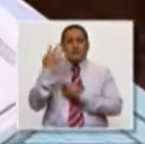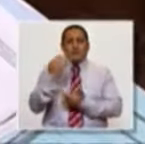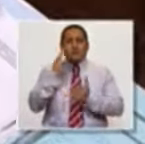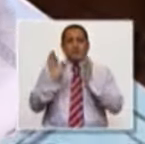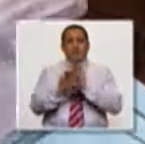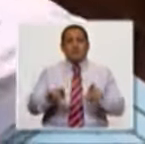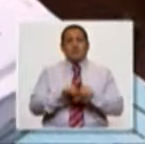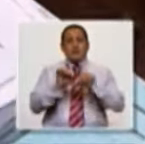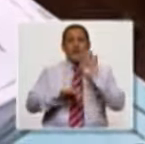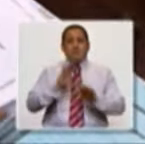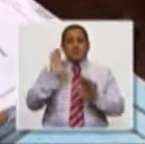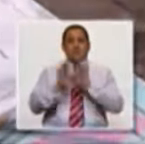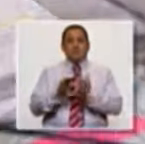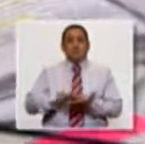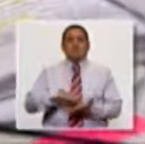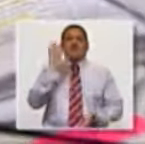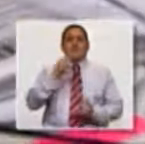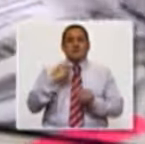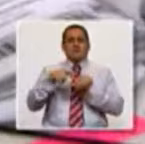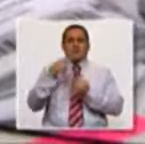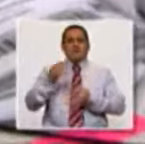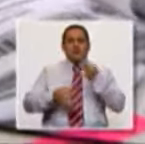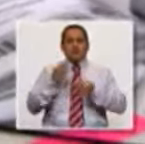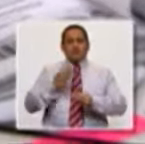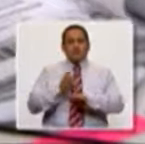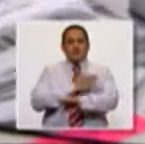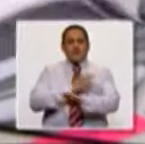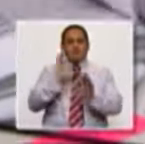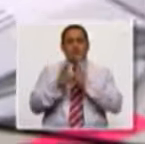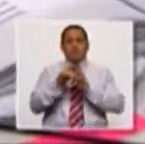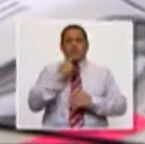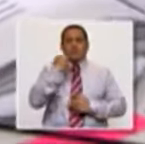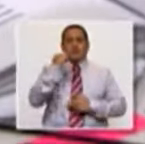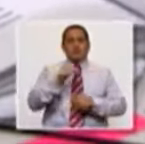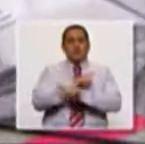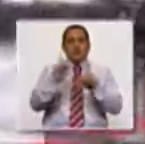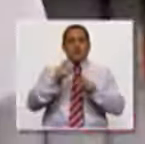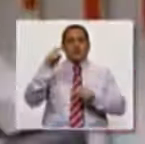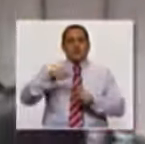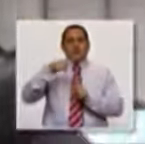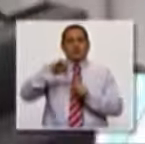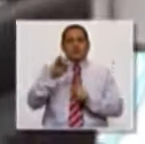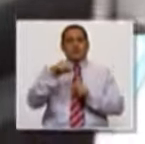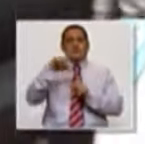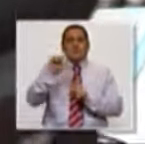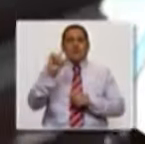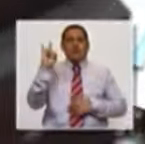terminan esperando en ocasiones más que otros procesos referidos a derechos que no requieren tutela de